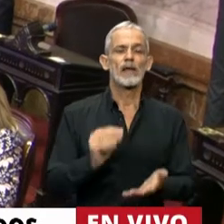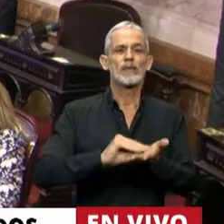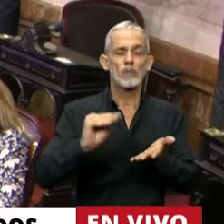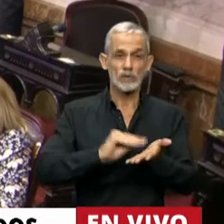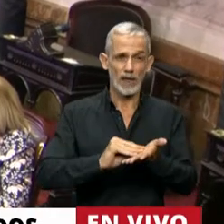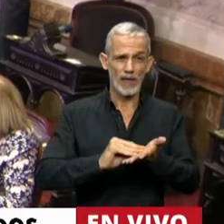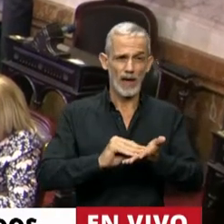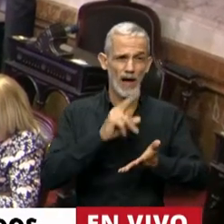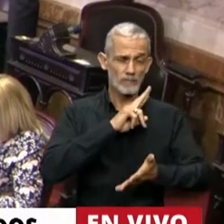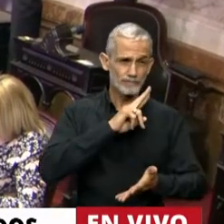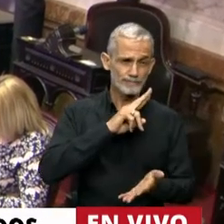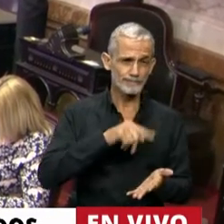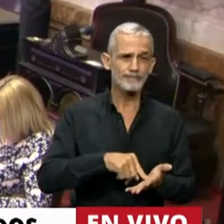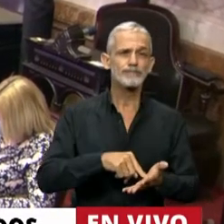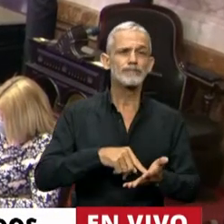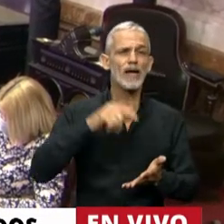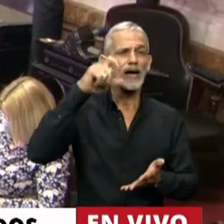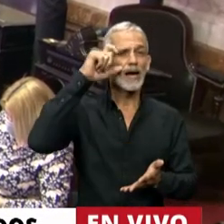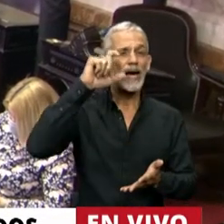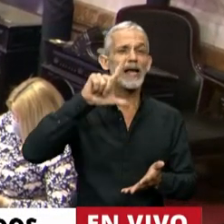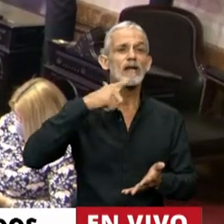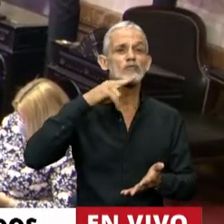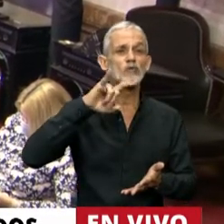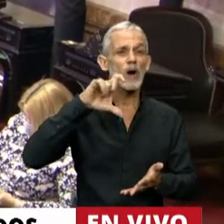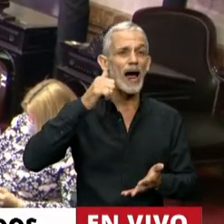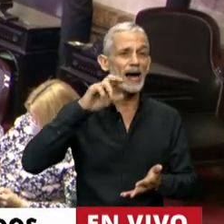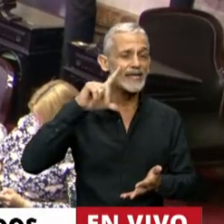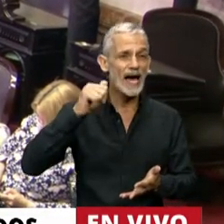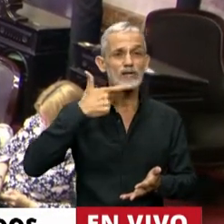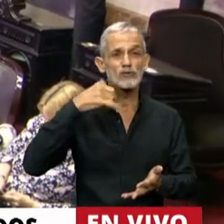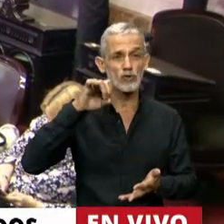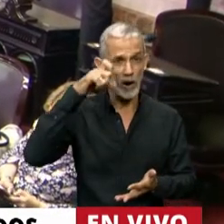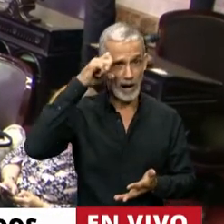Diputado, diputada El Zucaría Soer.